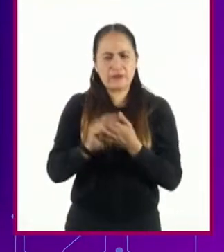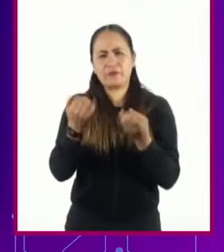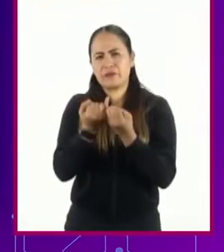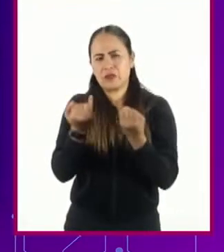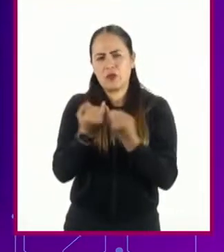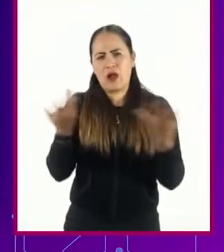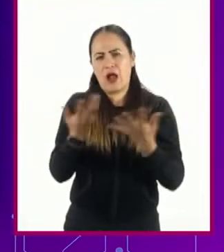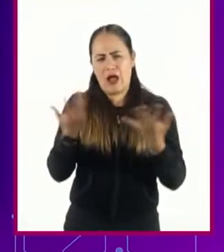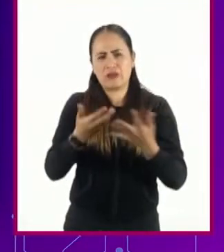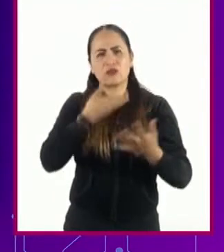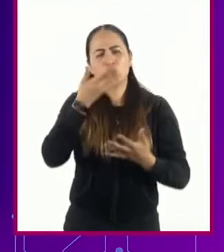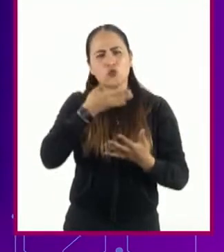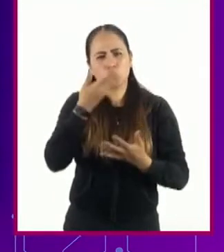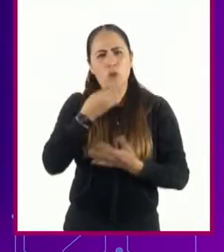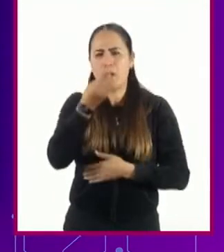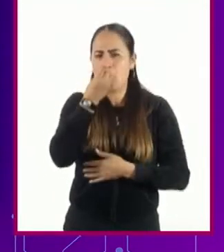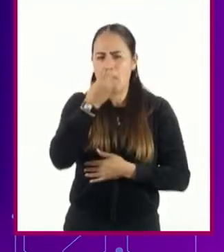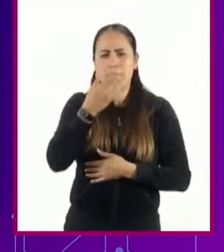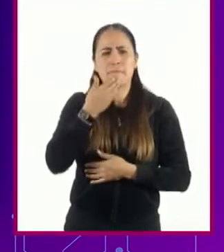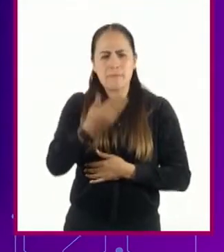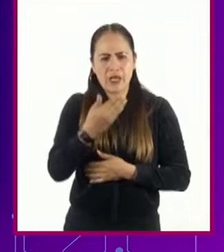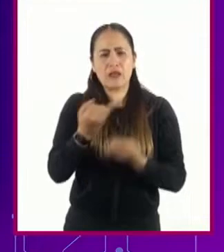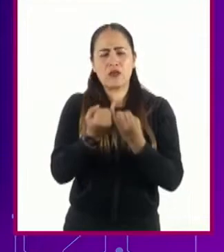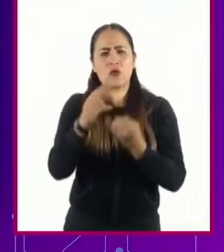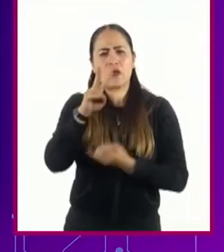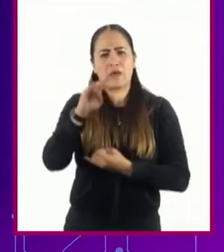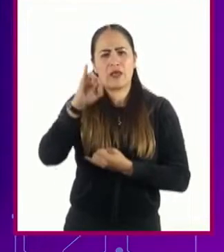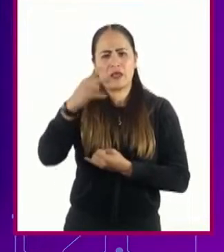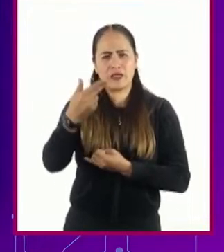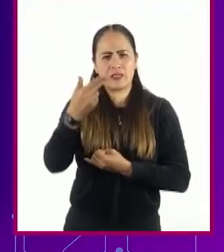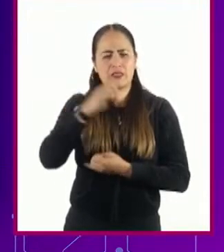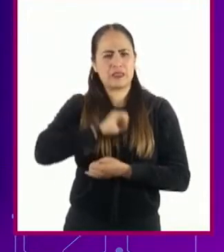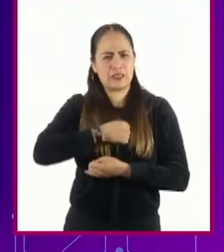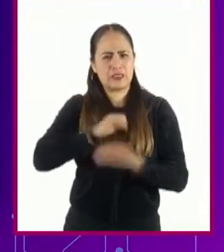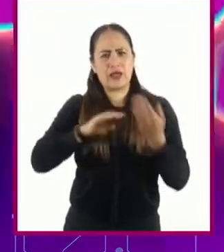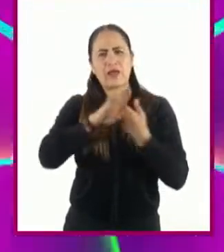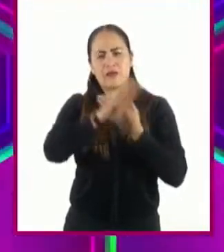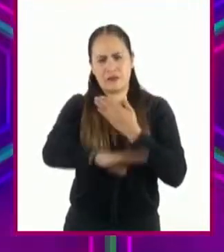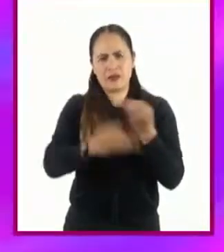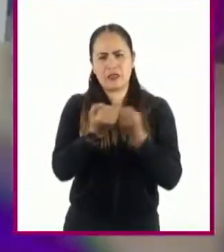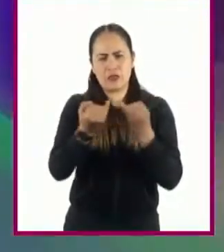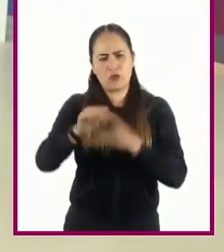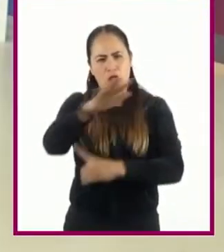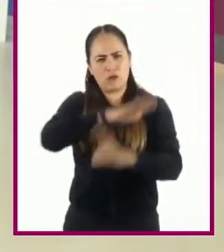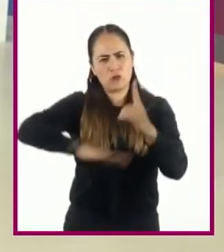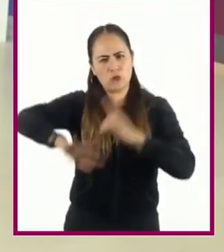saludables y nutricionales, la prevención del VIH-Sida y la protección medioambiental.